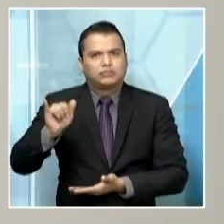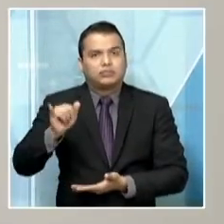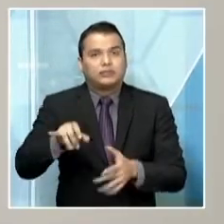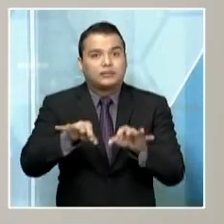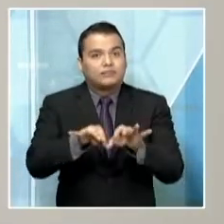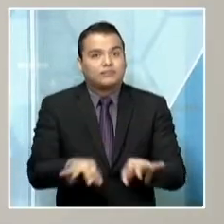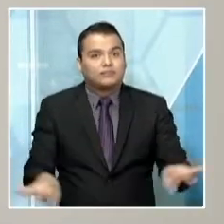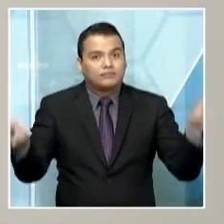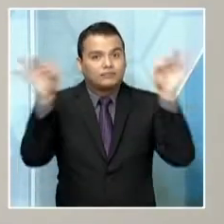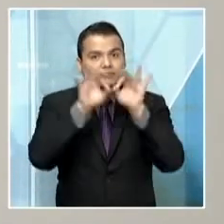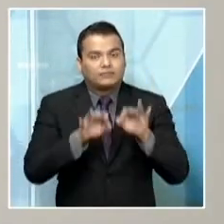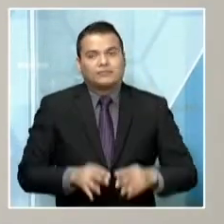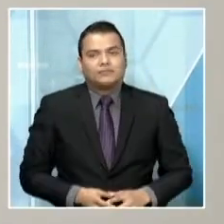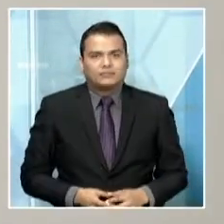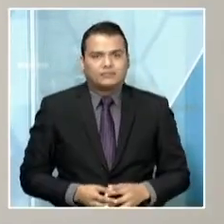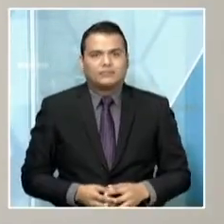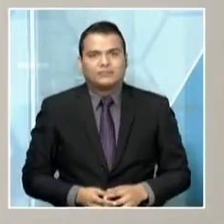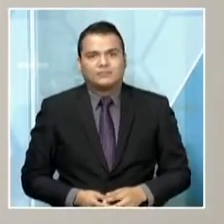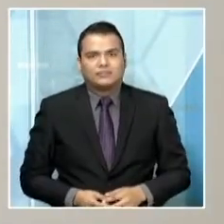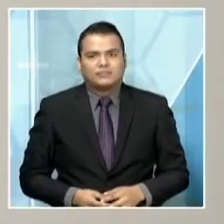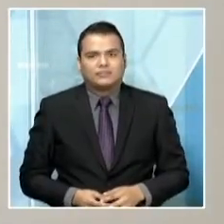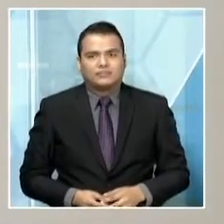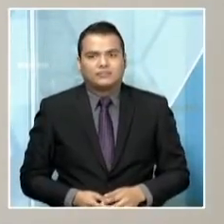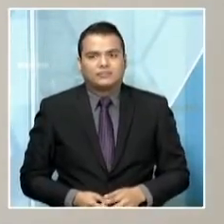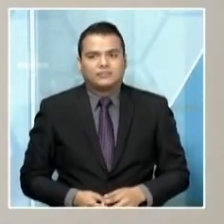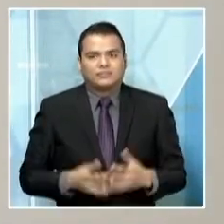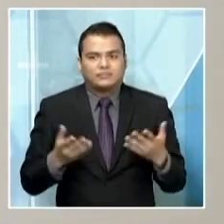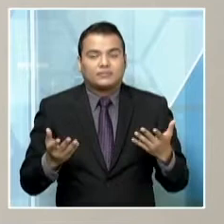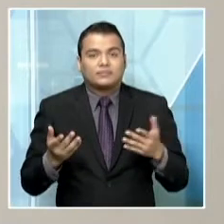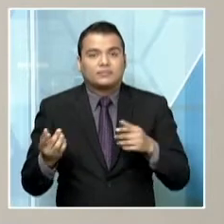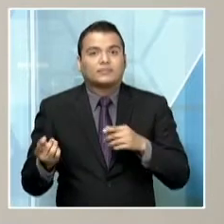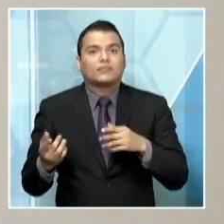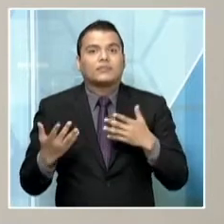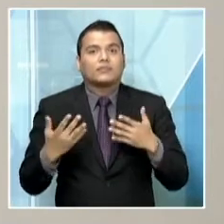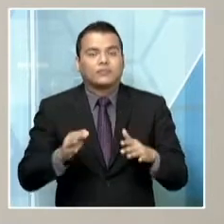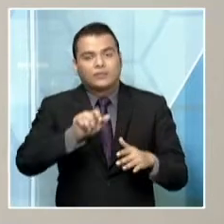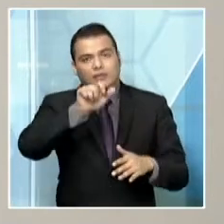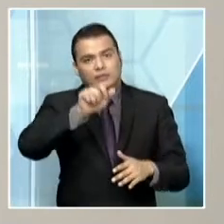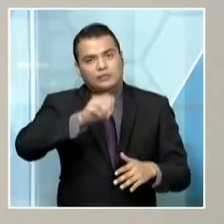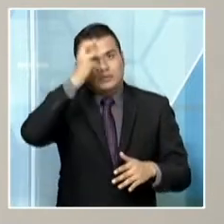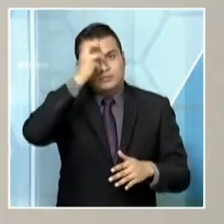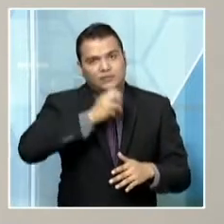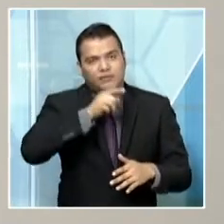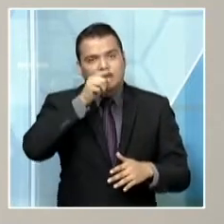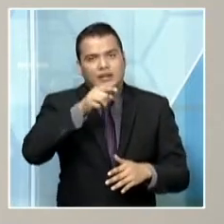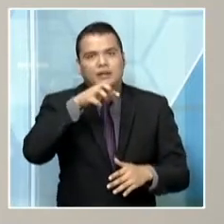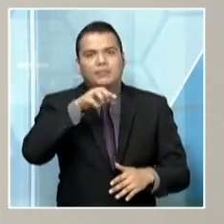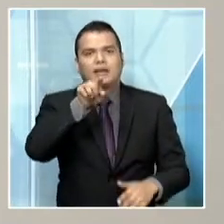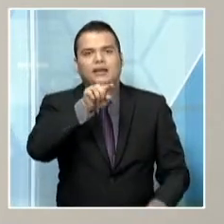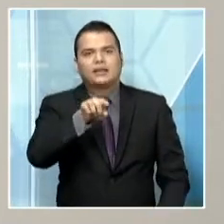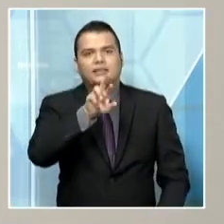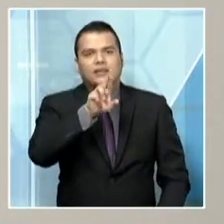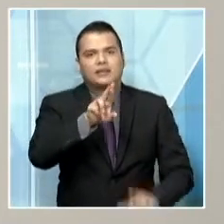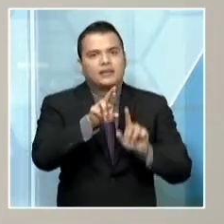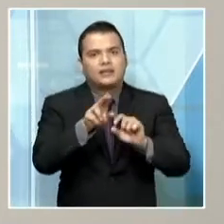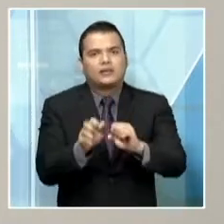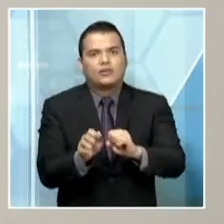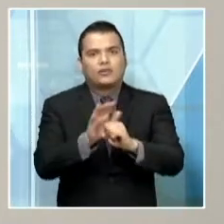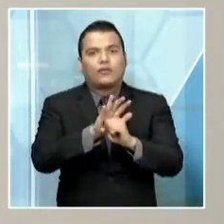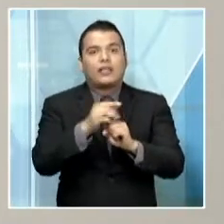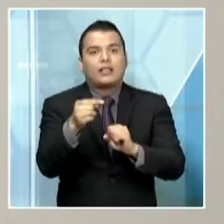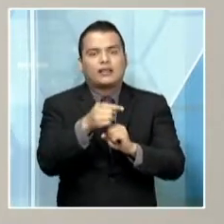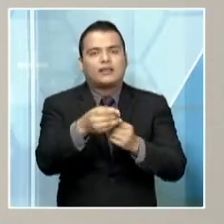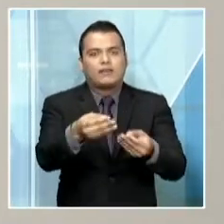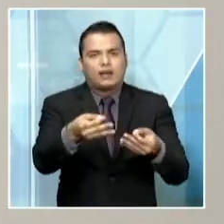las pacientes para llegar a nuestra ciudad deben venir con una prueba de PCR para COVID negativa. Cuando llegan a la ciudad deben hacerse todos